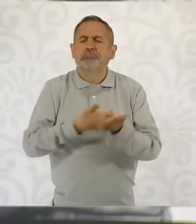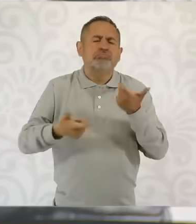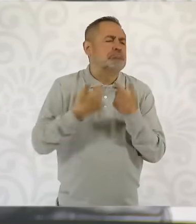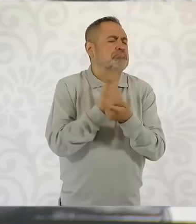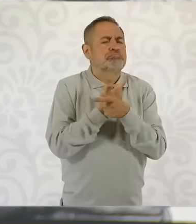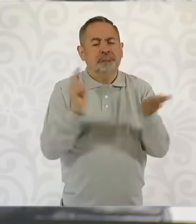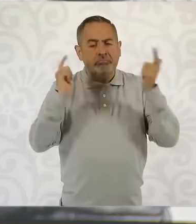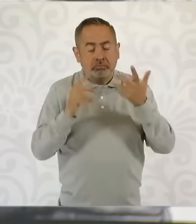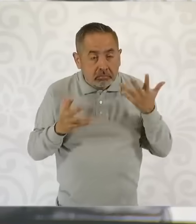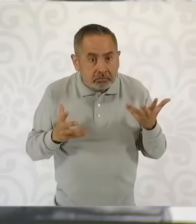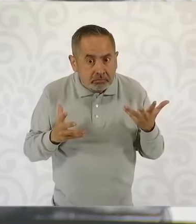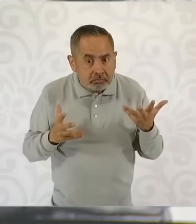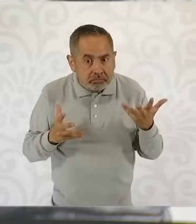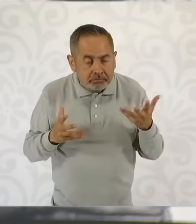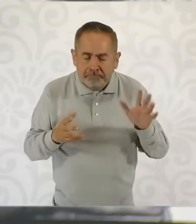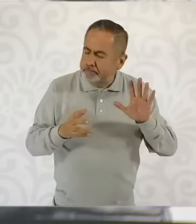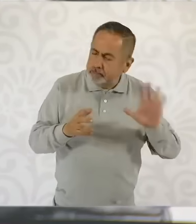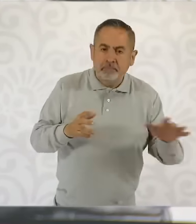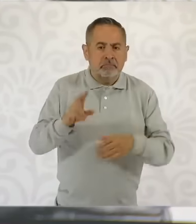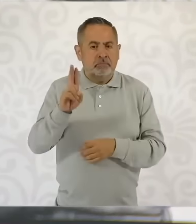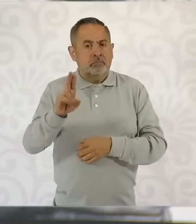Entonces, la UIF decide